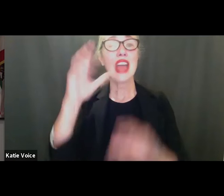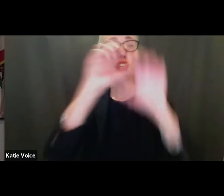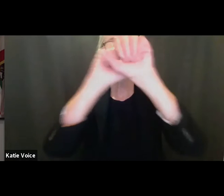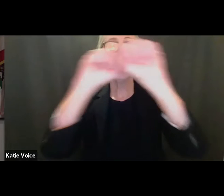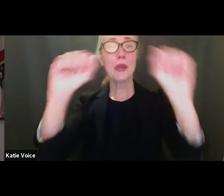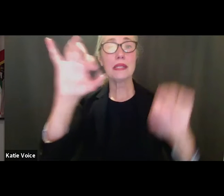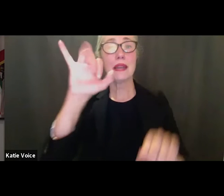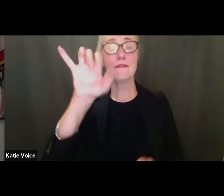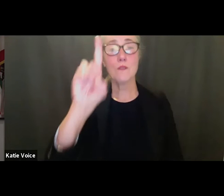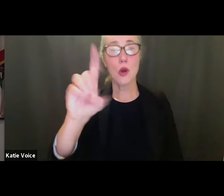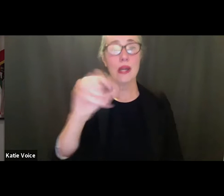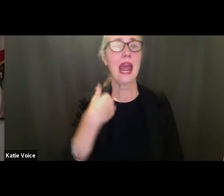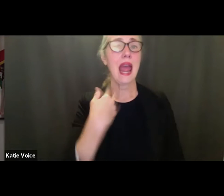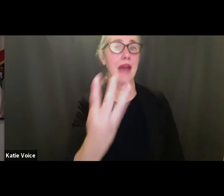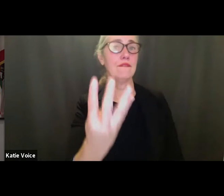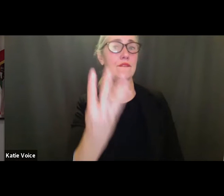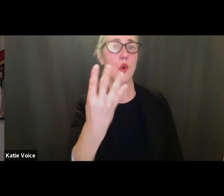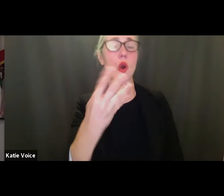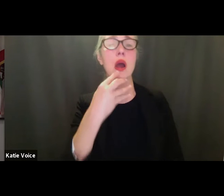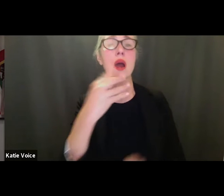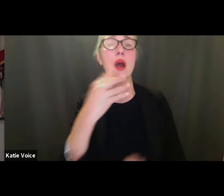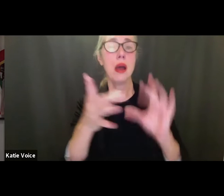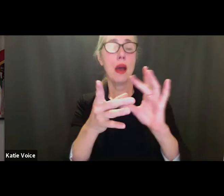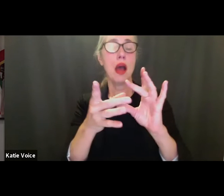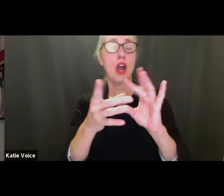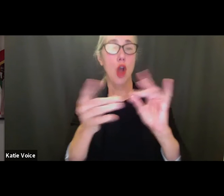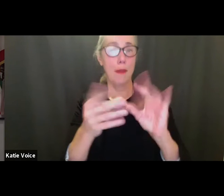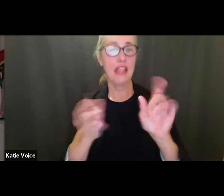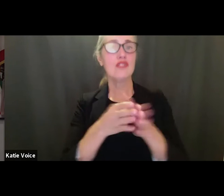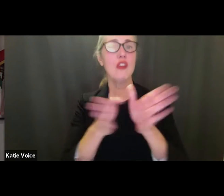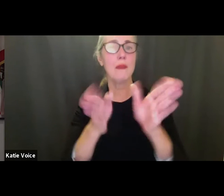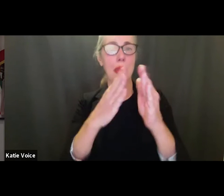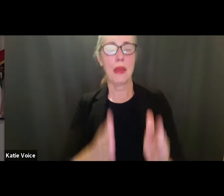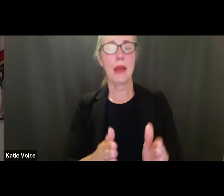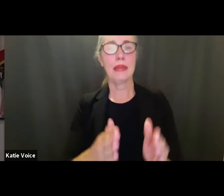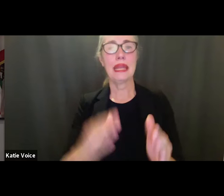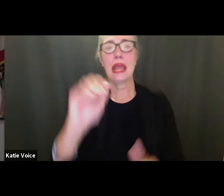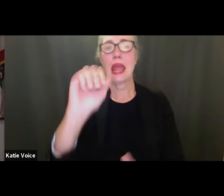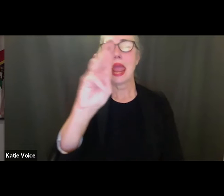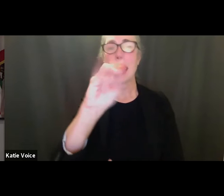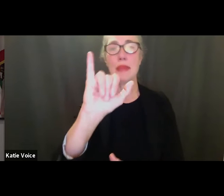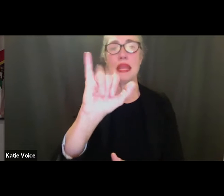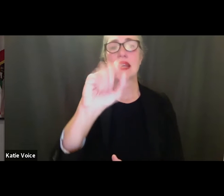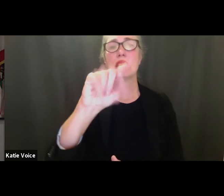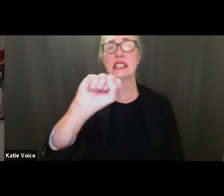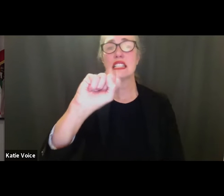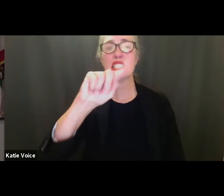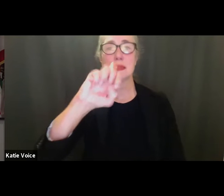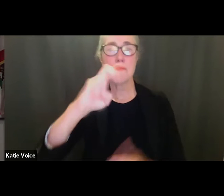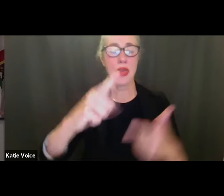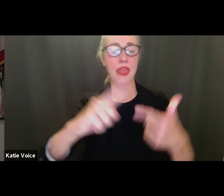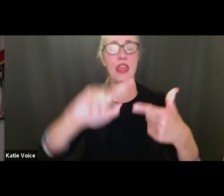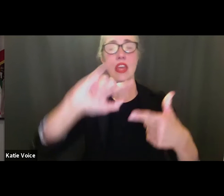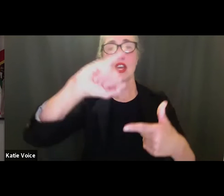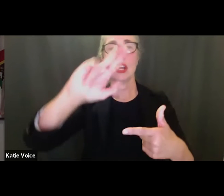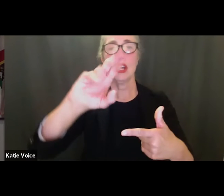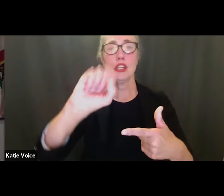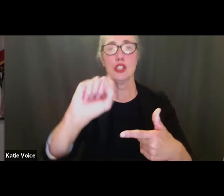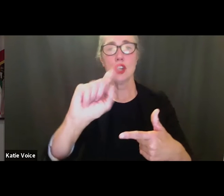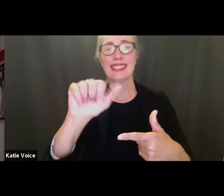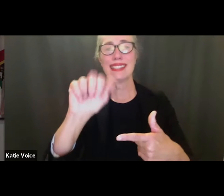Gracias, Presidenta Ford. Tenemos cuatro comentarios públicos para este artículo. Voy a nombrar a los cuatro. Amy Smith, Justin